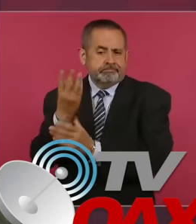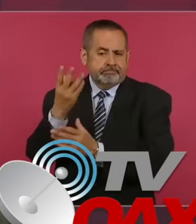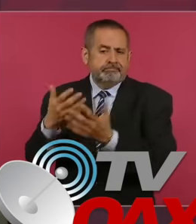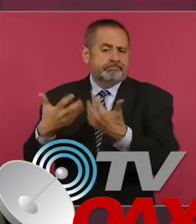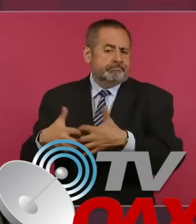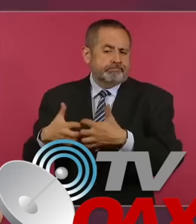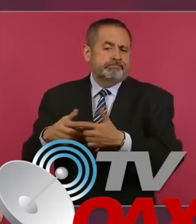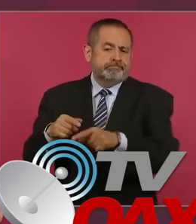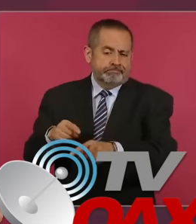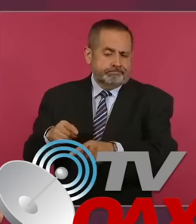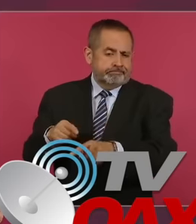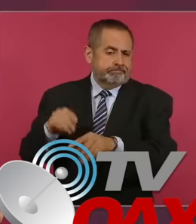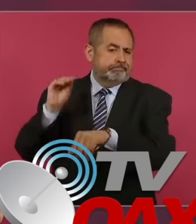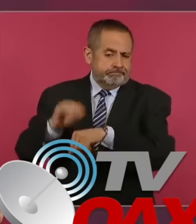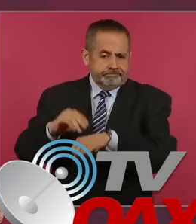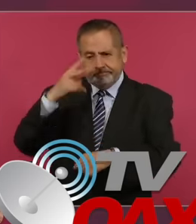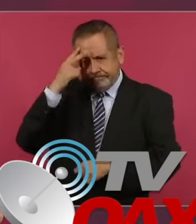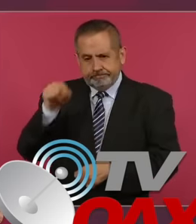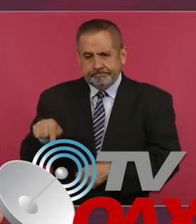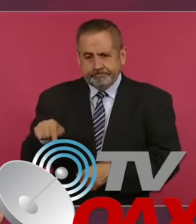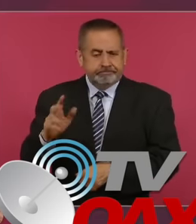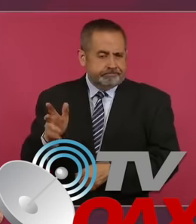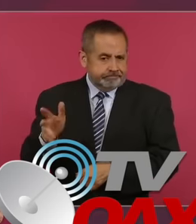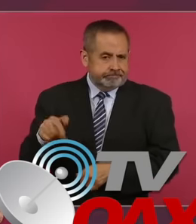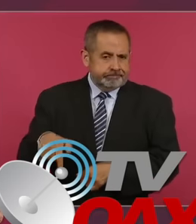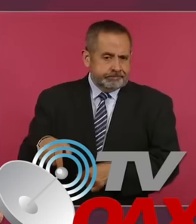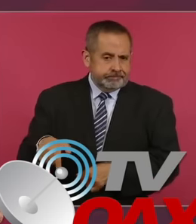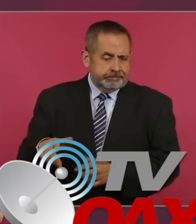Y están pues